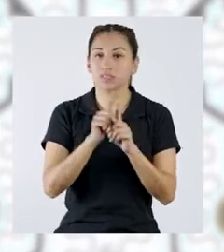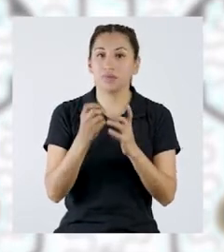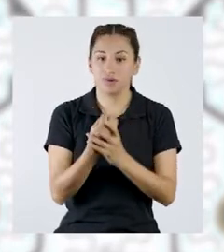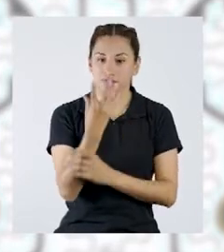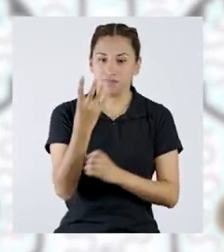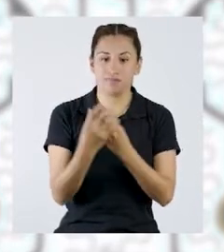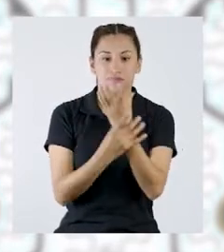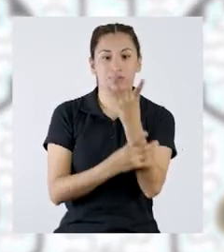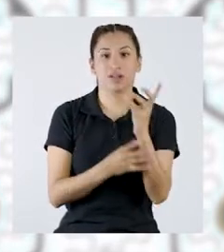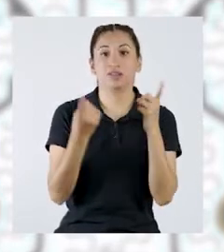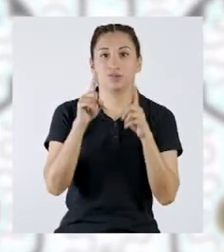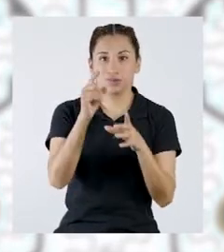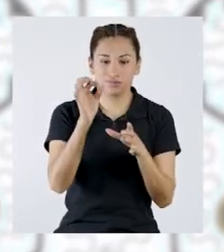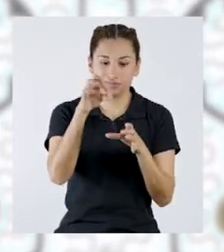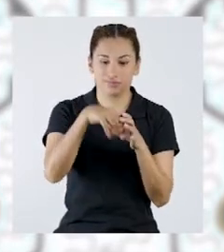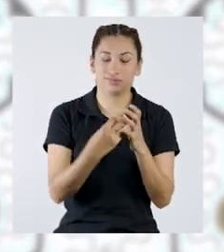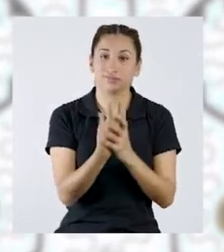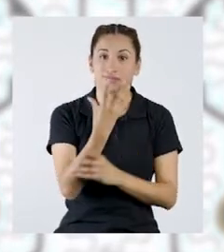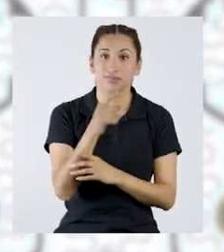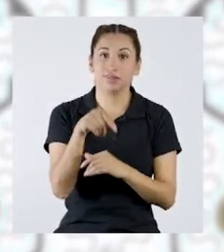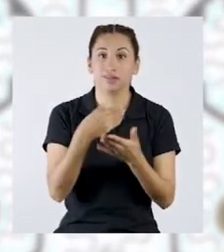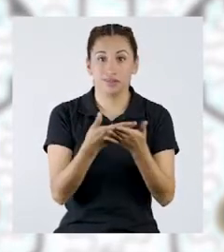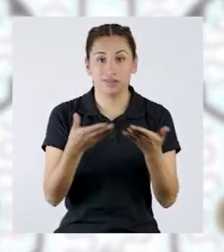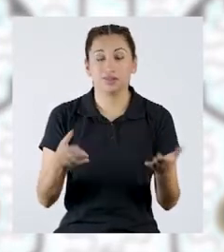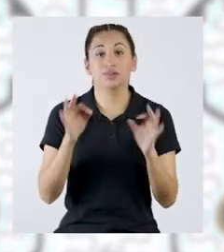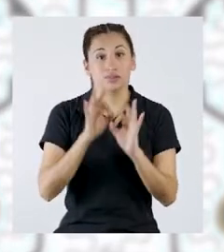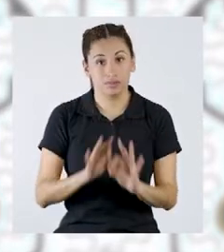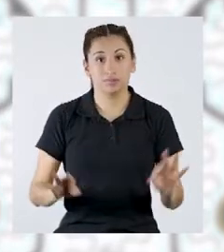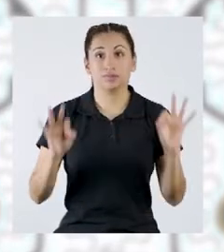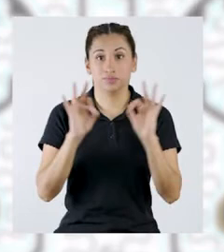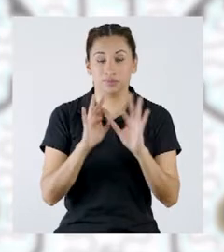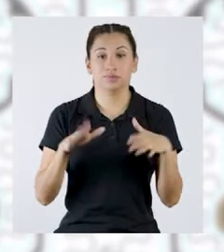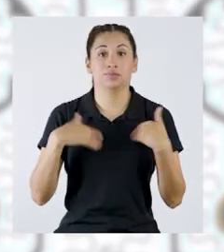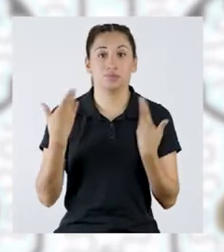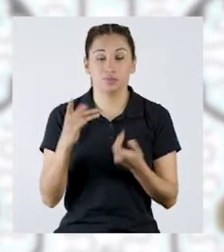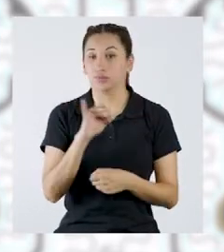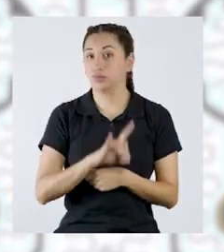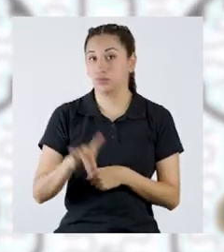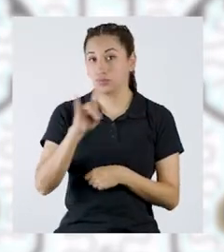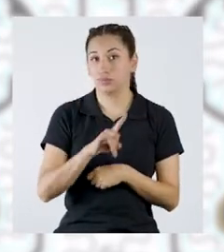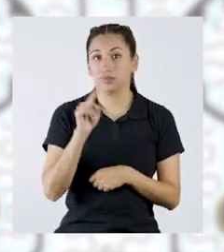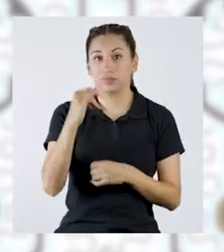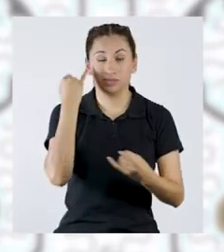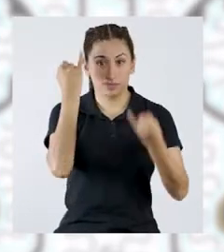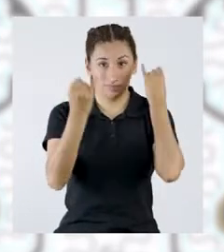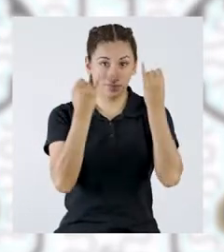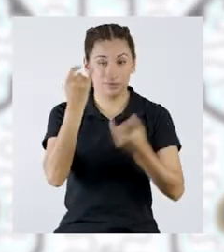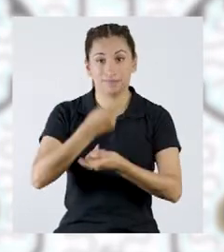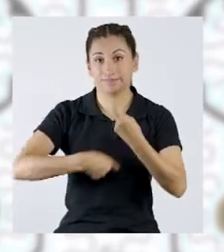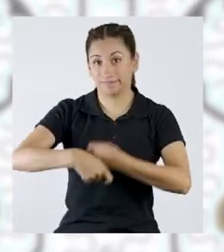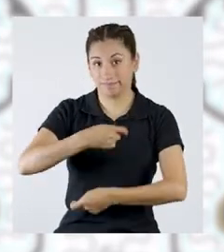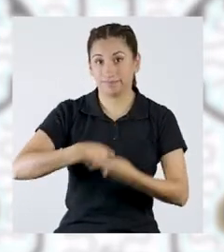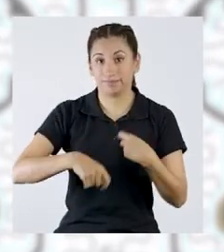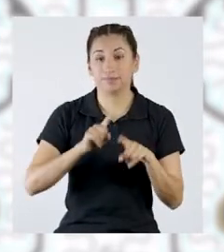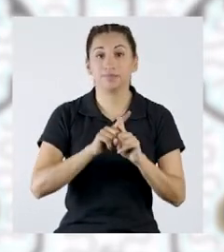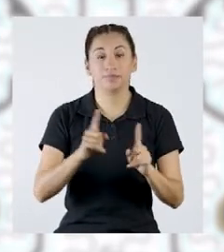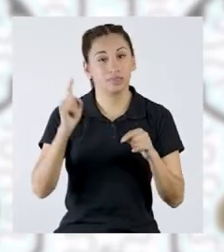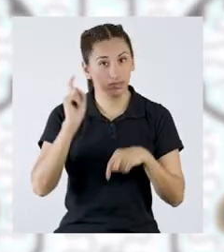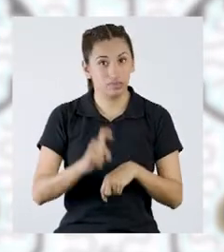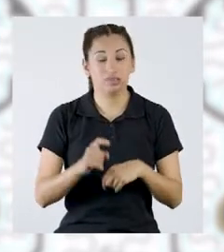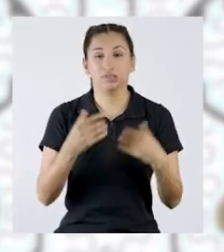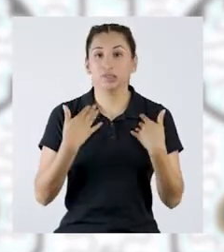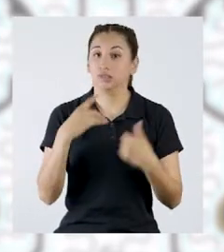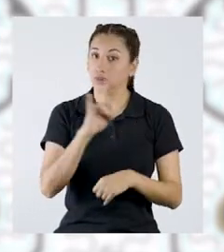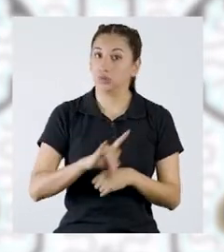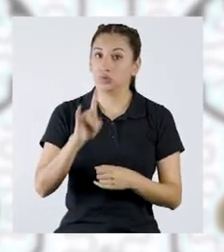crecen hortalizas cuando las sembramos. Son recursos muy importantes que podemos utilizar para nuestras ideas de negocio, pero